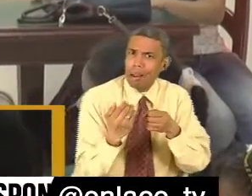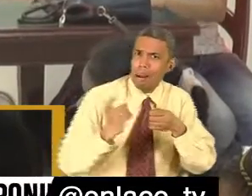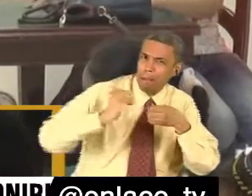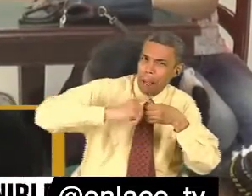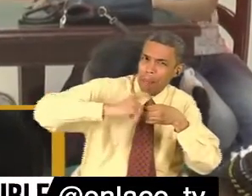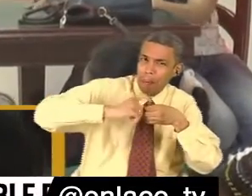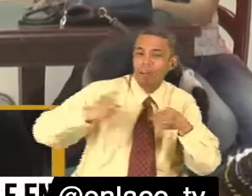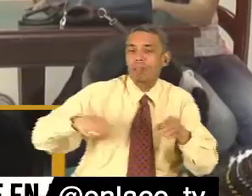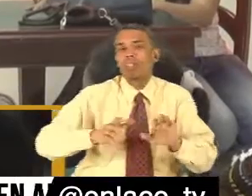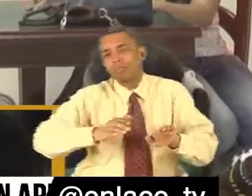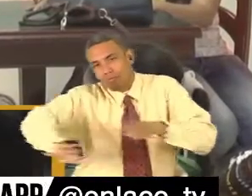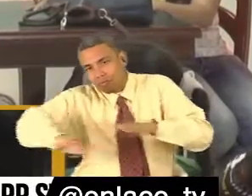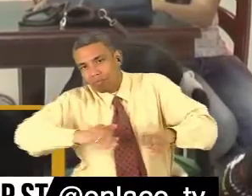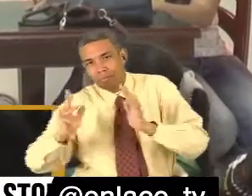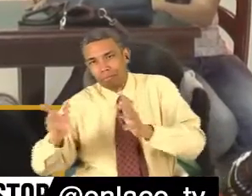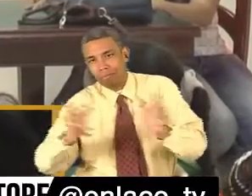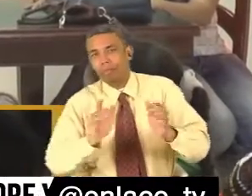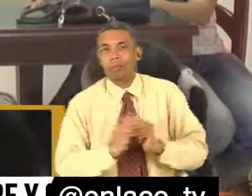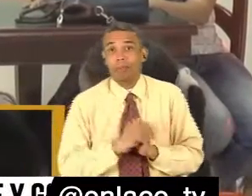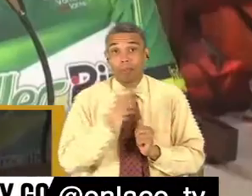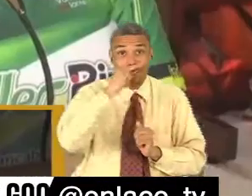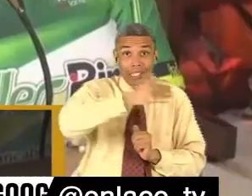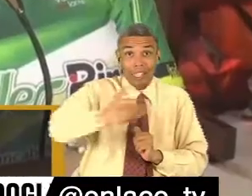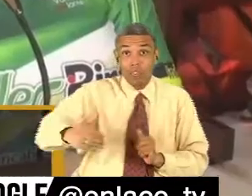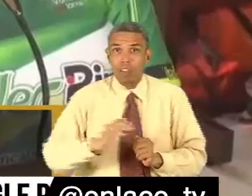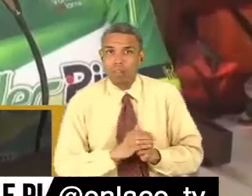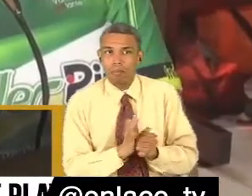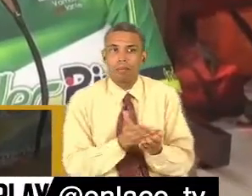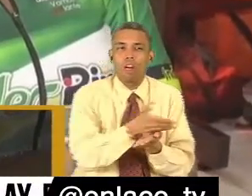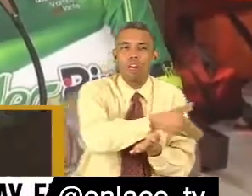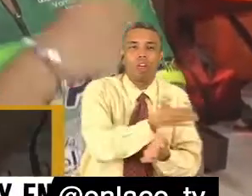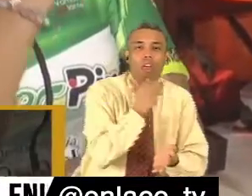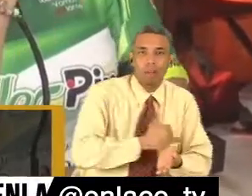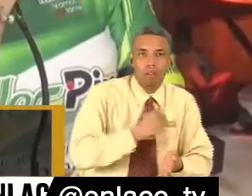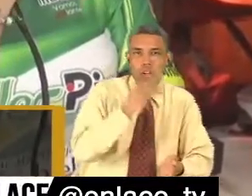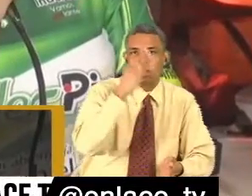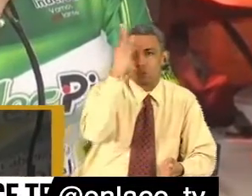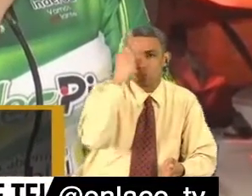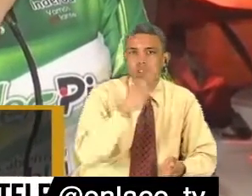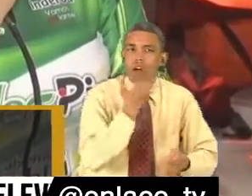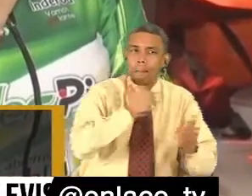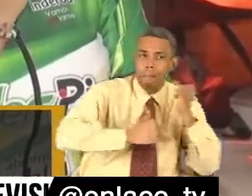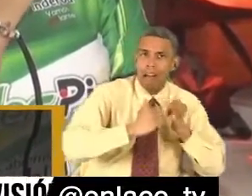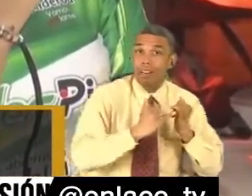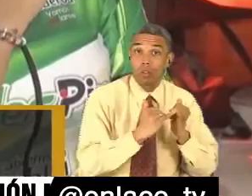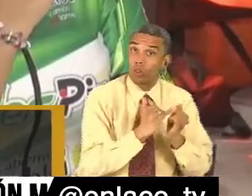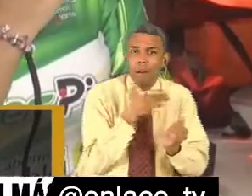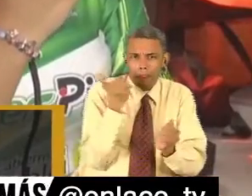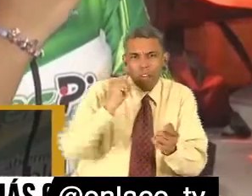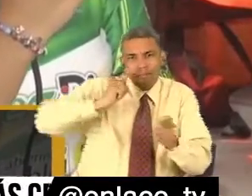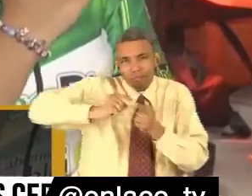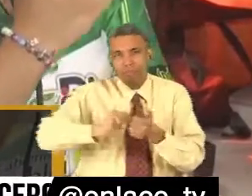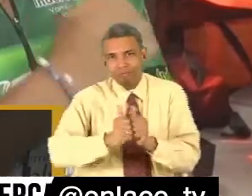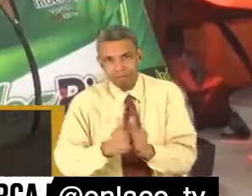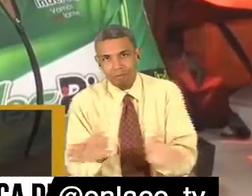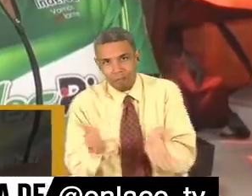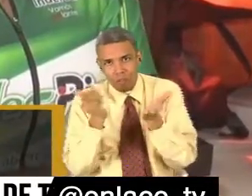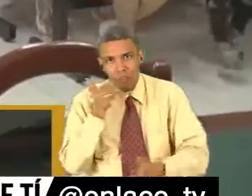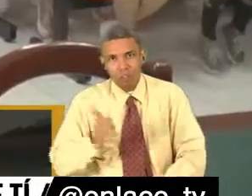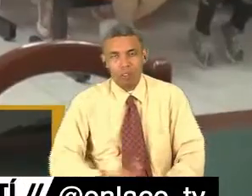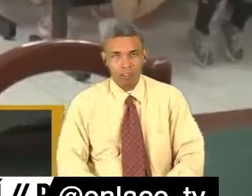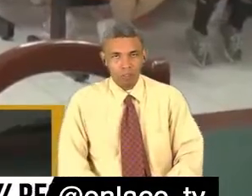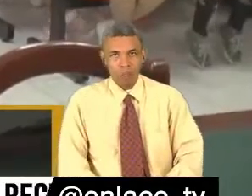se le resta población a la violencia y a la delincuencia. Pequeños del puerto petrolero siguen prefiriendo el deporte como su mejor salida en el tiempo libre. Este